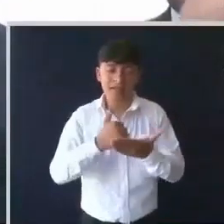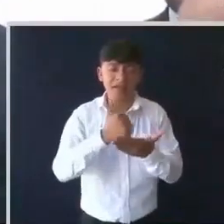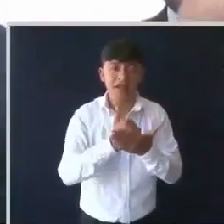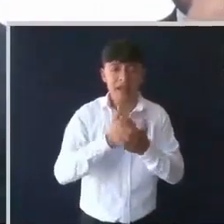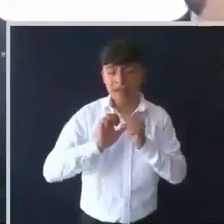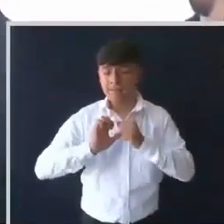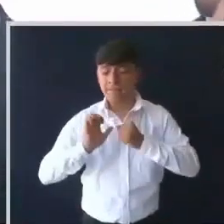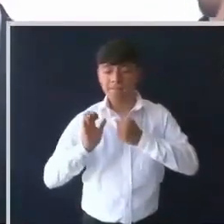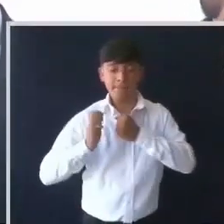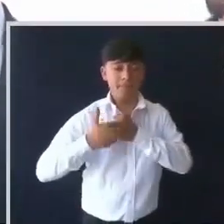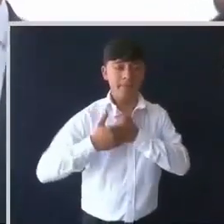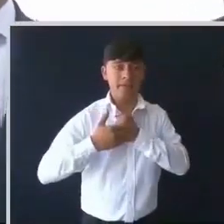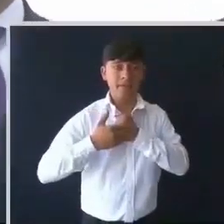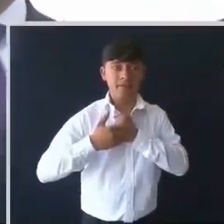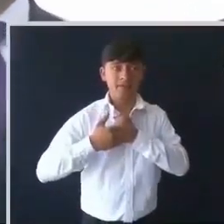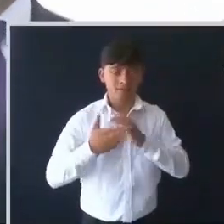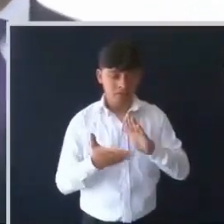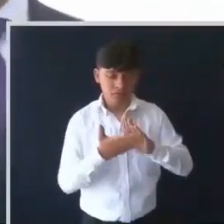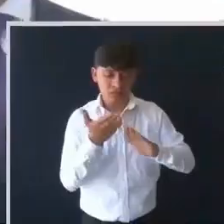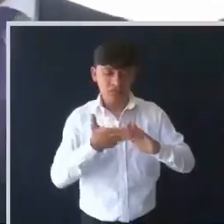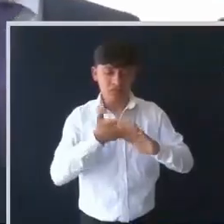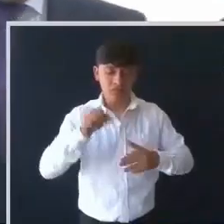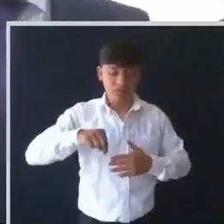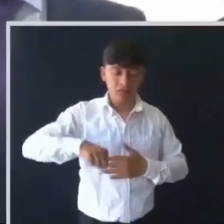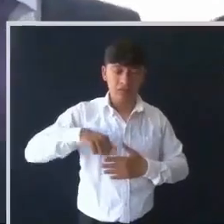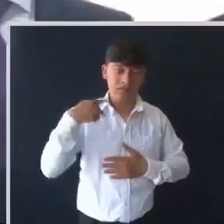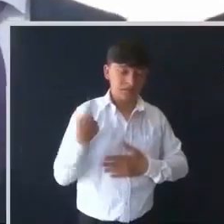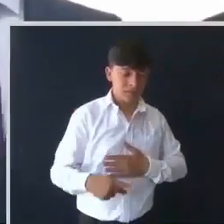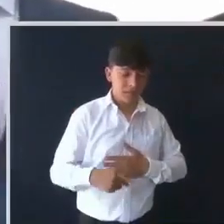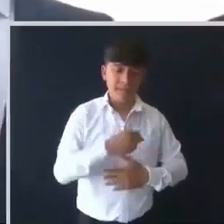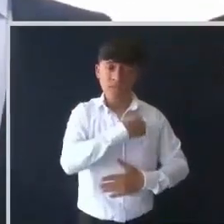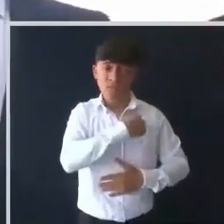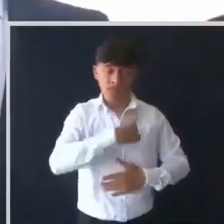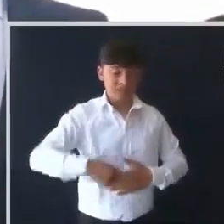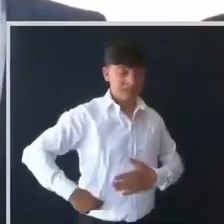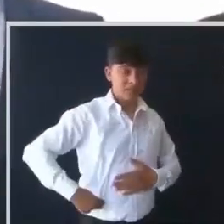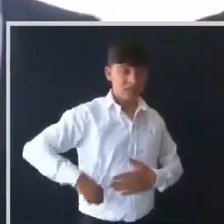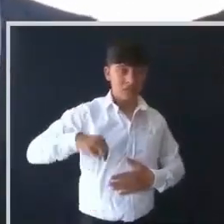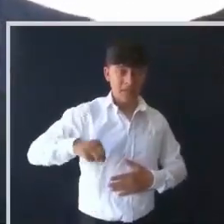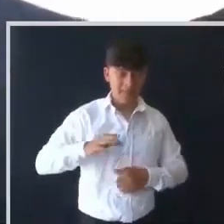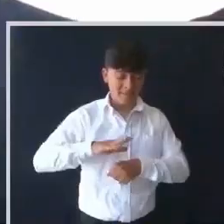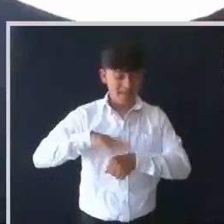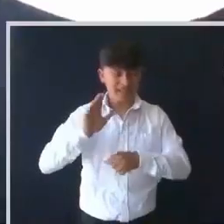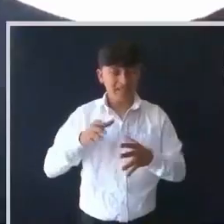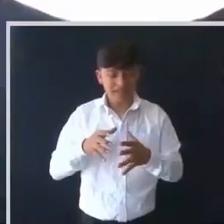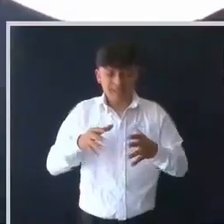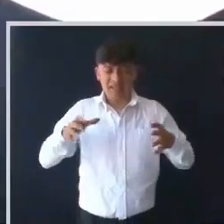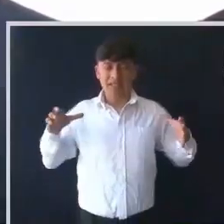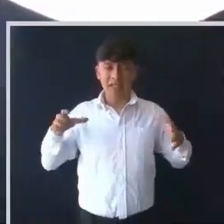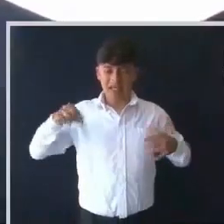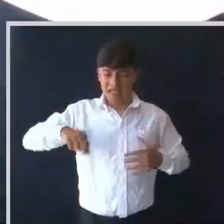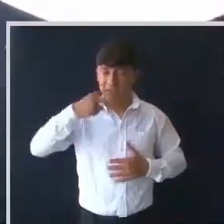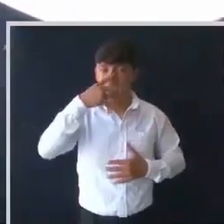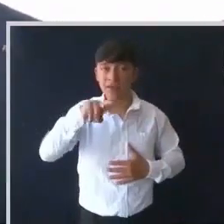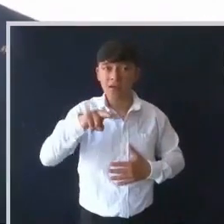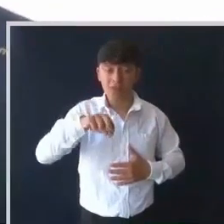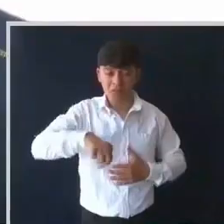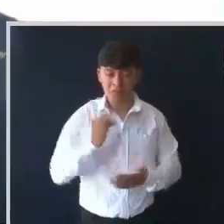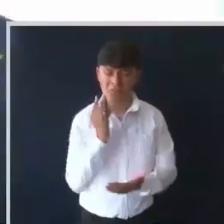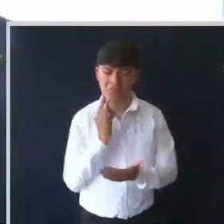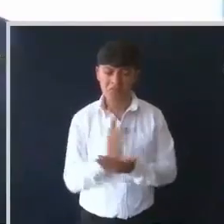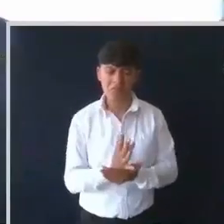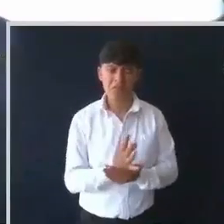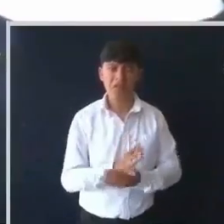administrativo hecho por un municipio más grande de México y el único sin